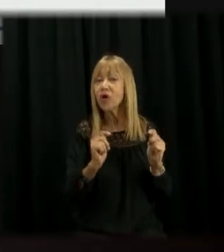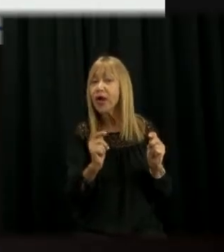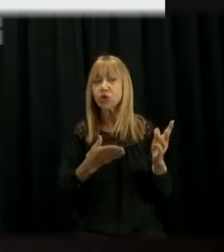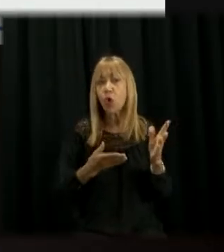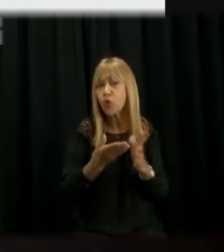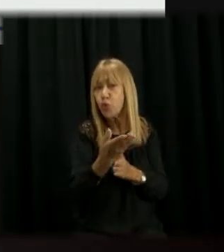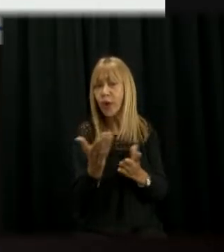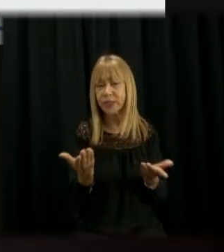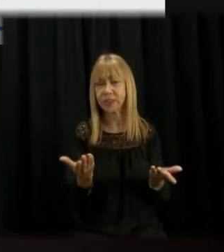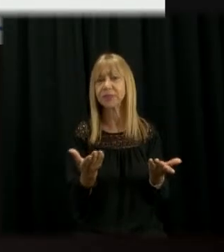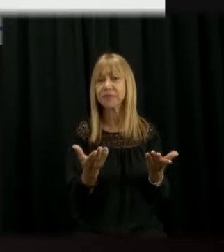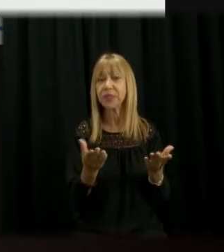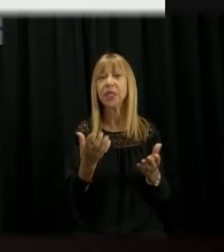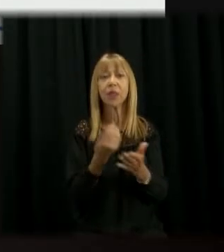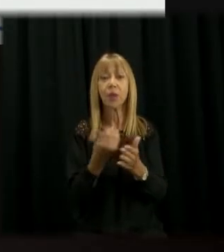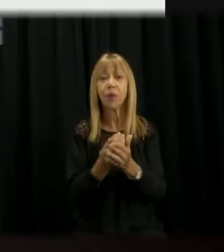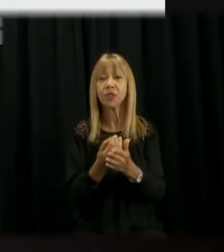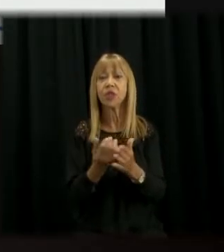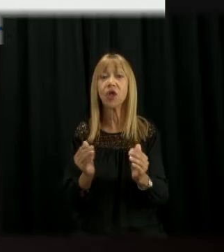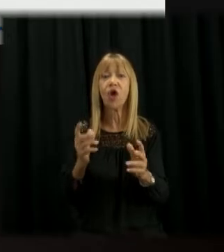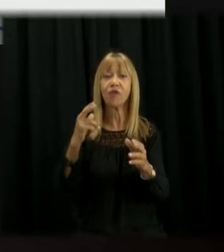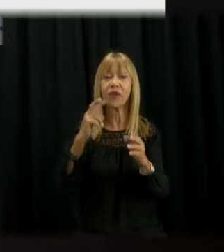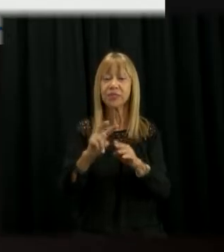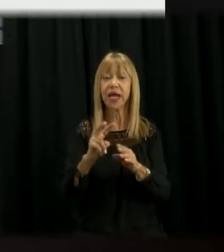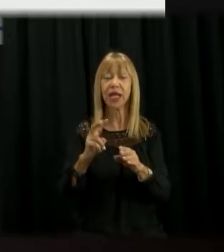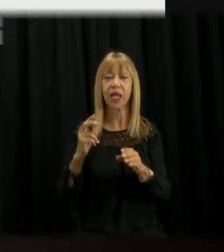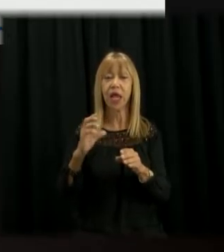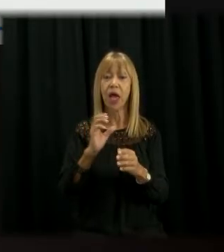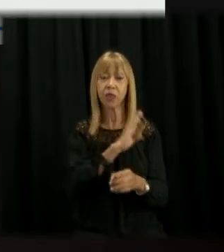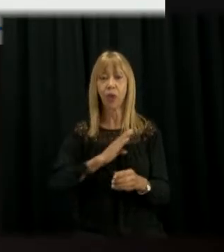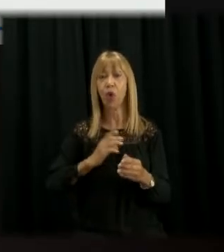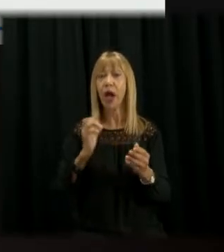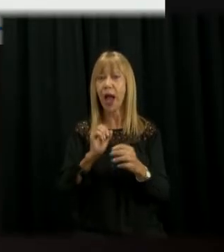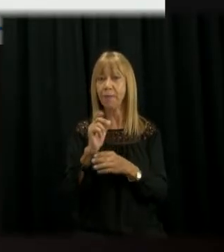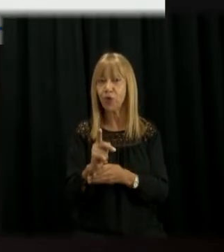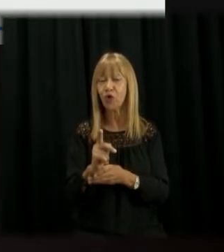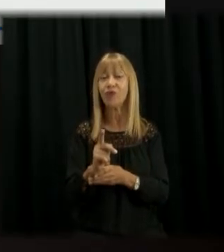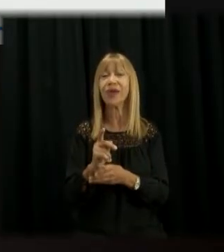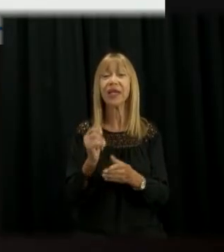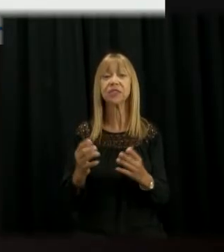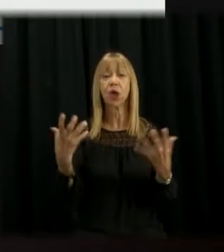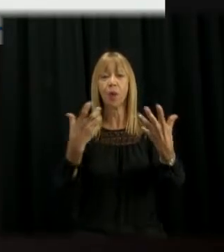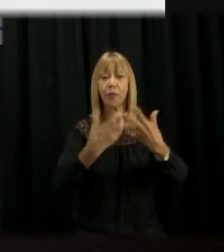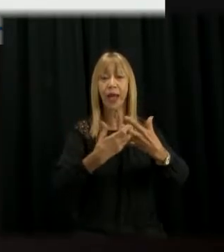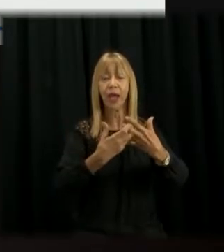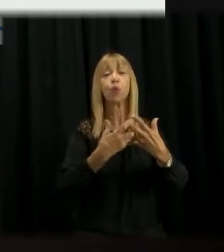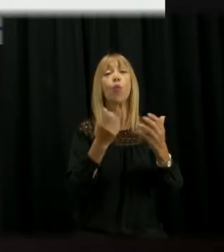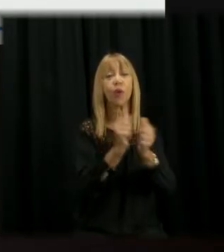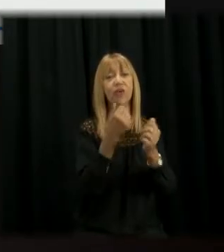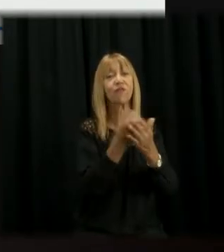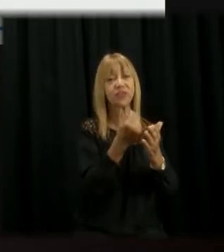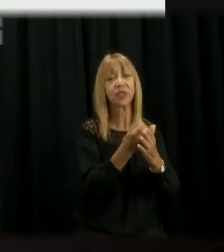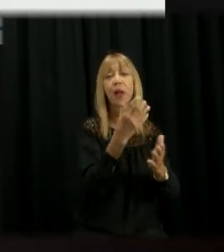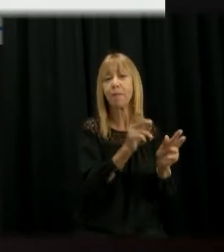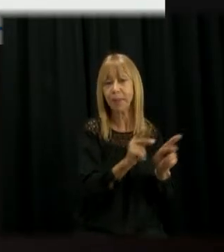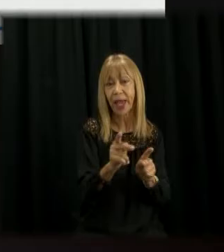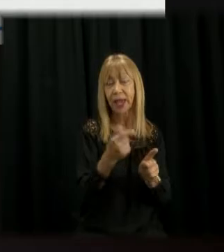e intentaré de ir a través de ella. El presupuesto que se aprobó anoche va a la par con el plan